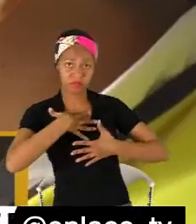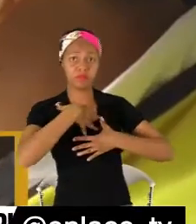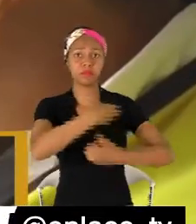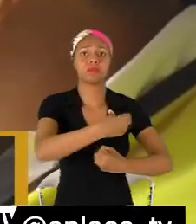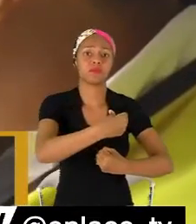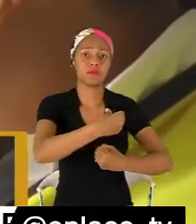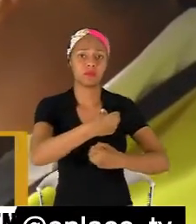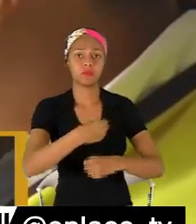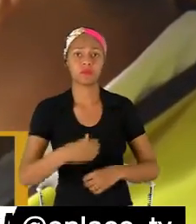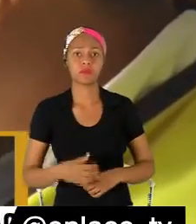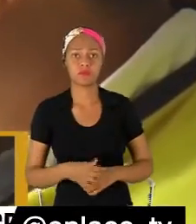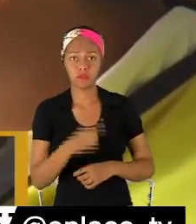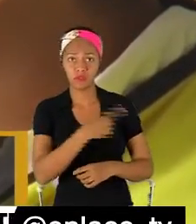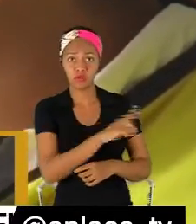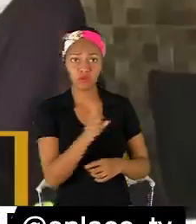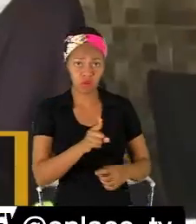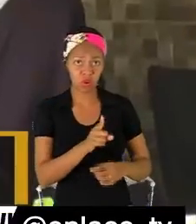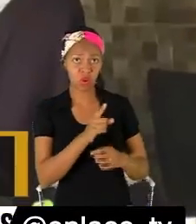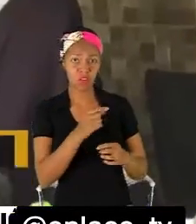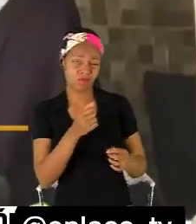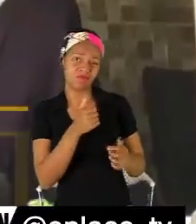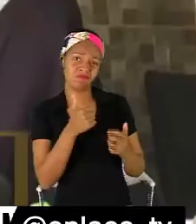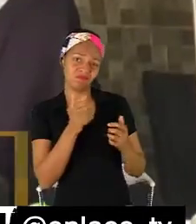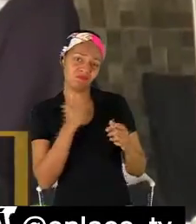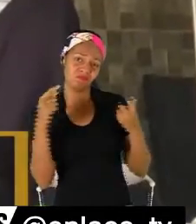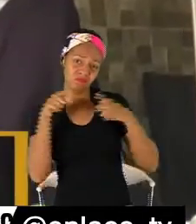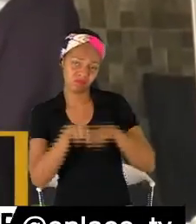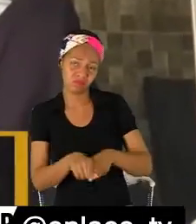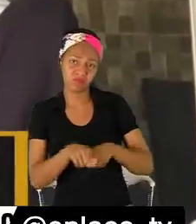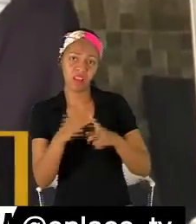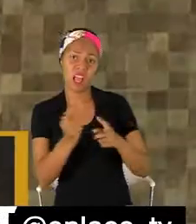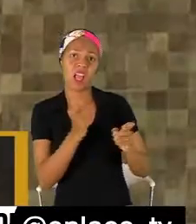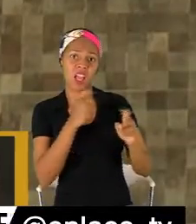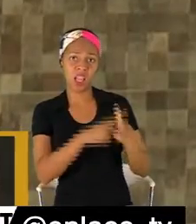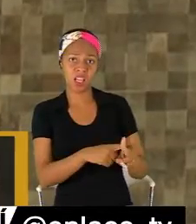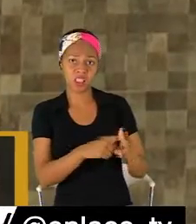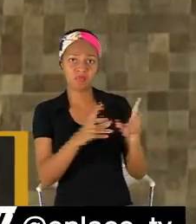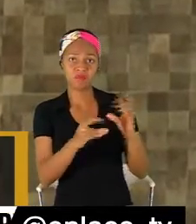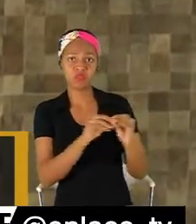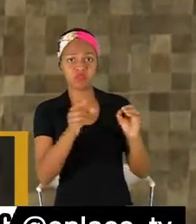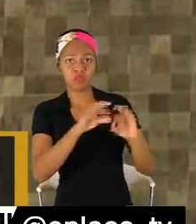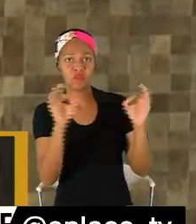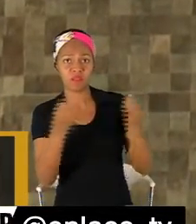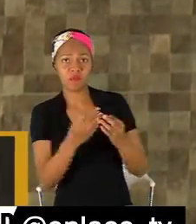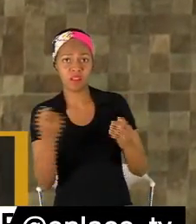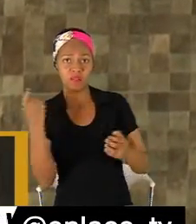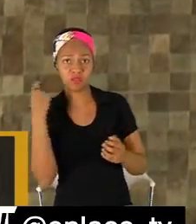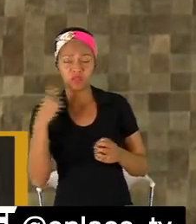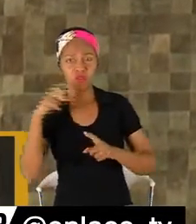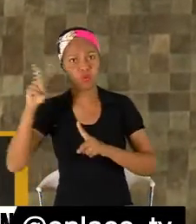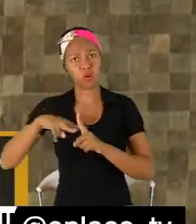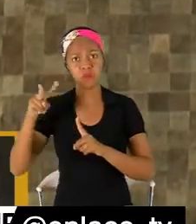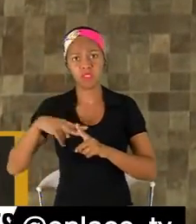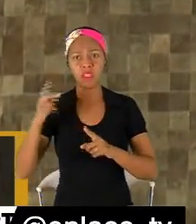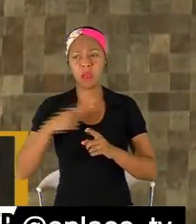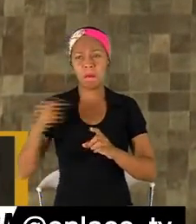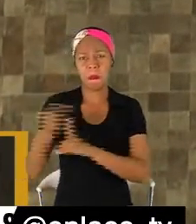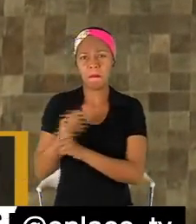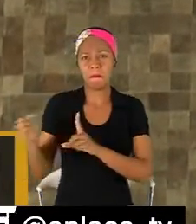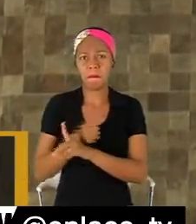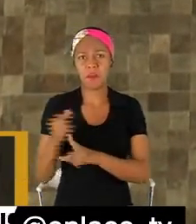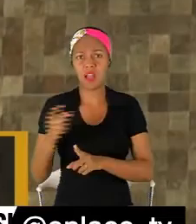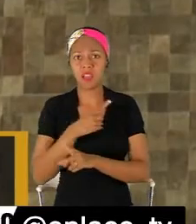familiares de él le han venido golpeando y hasta asegura que le han llevado a perder la custodia de su hija menor. Tuve una pelea con él hace 2 meses atrás. Este